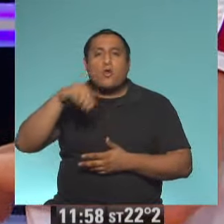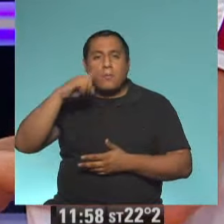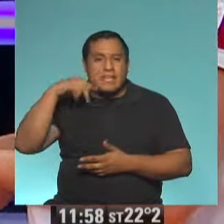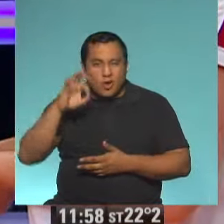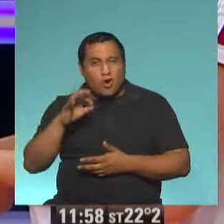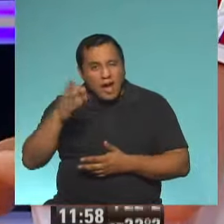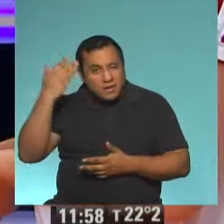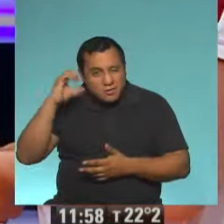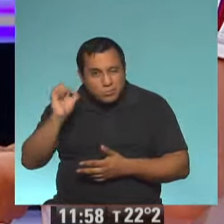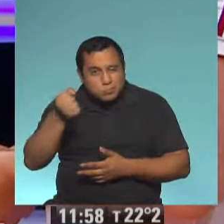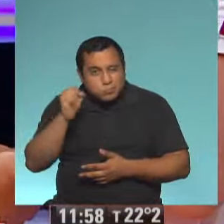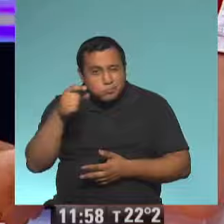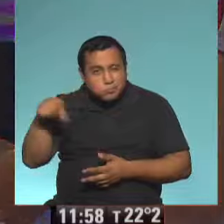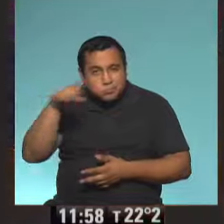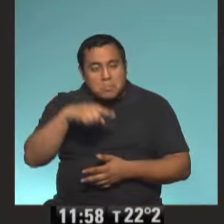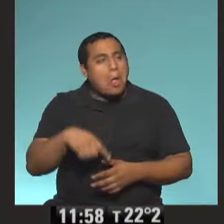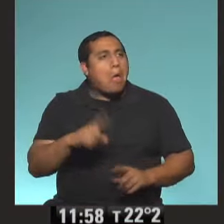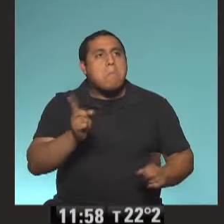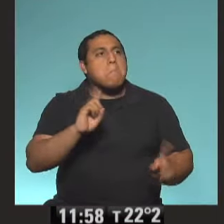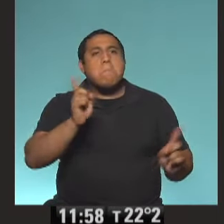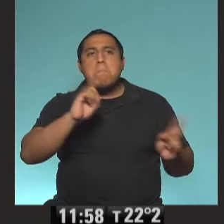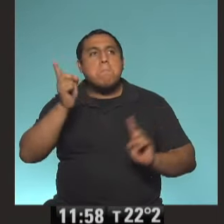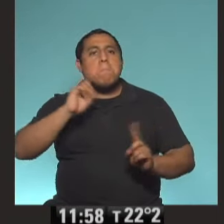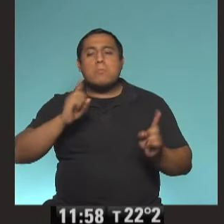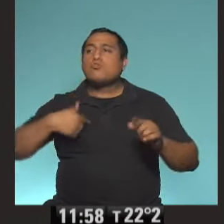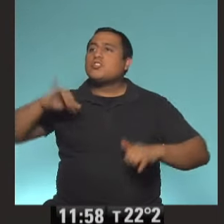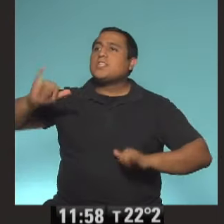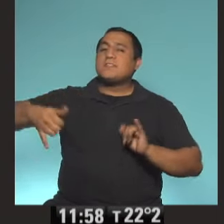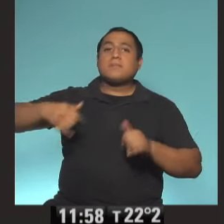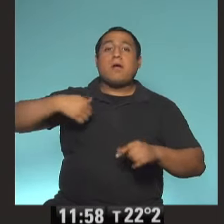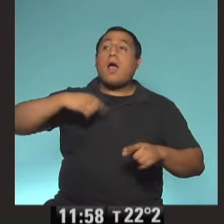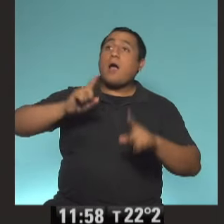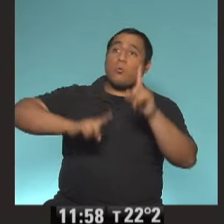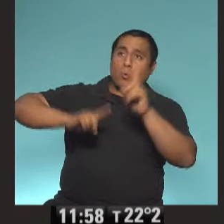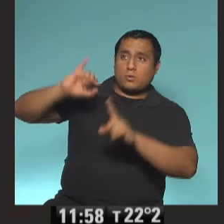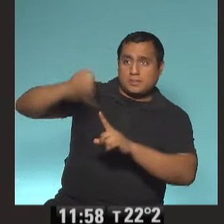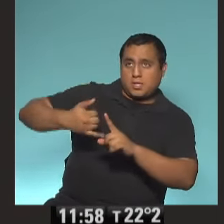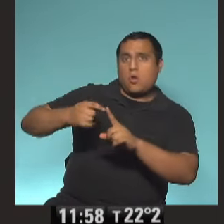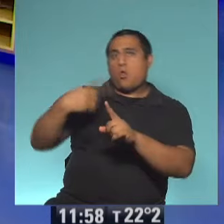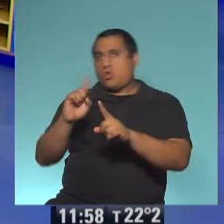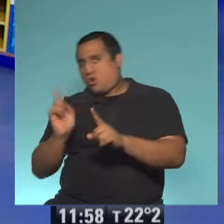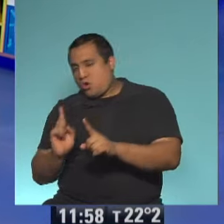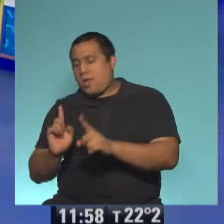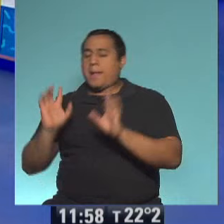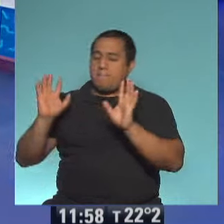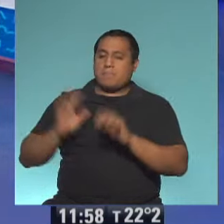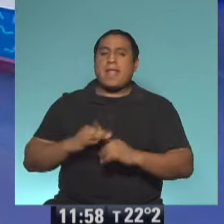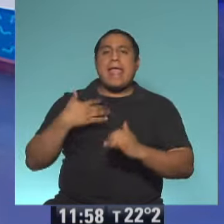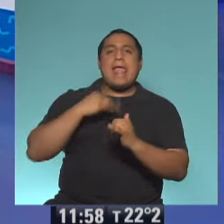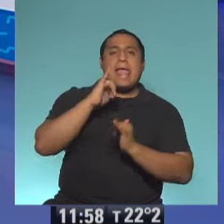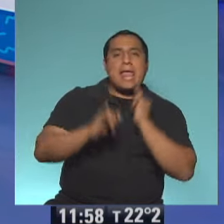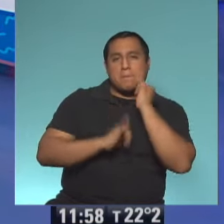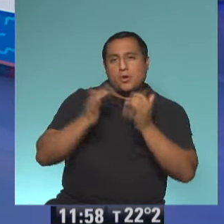vez al dominó? No. ¿No? No. ¿Vos sí? ¿Algunos sí? Algunos sí, otros no. Bueno, lo explico así